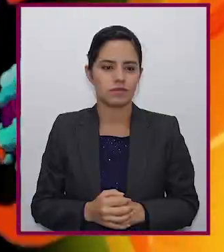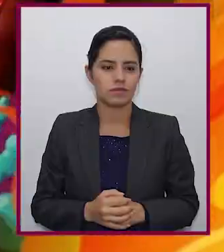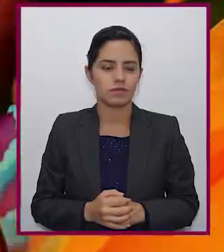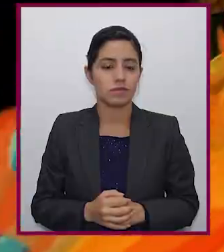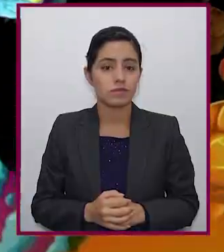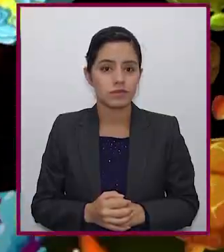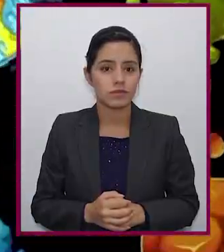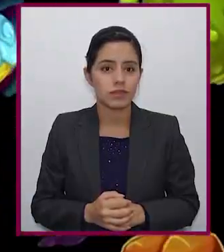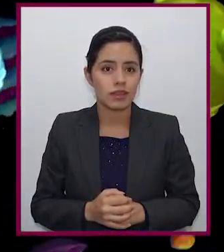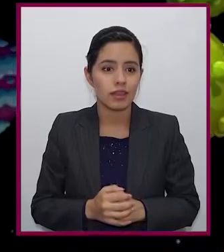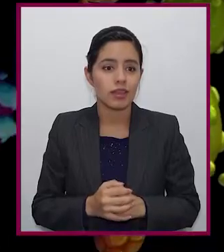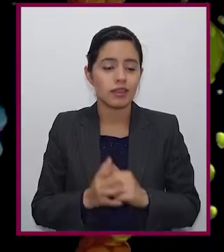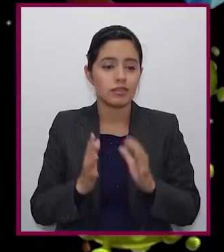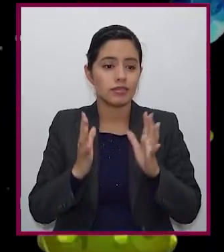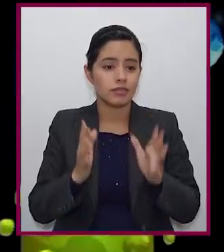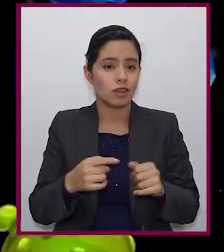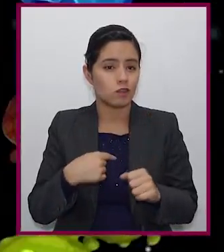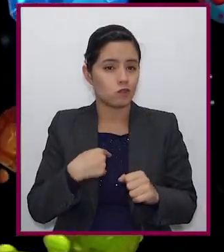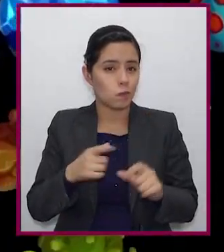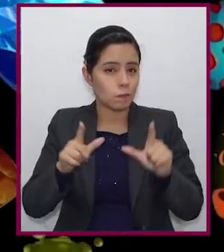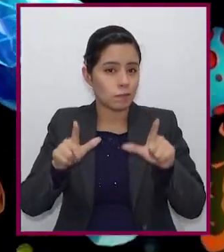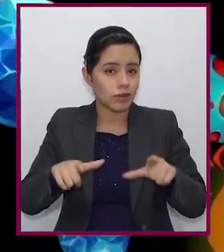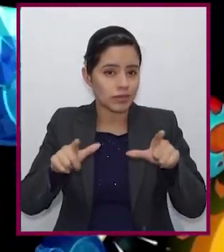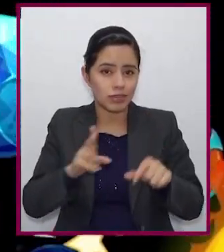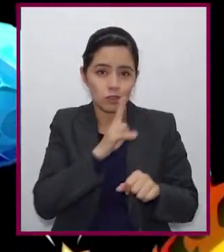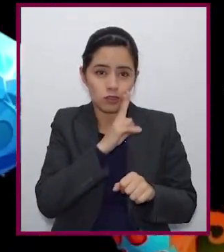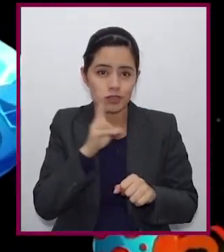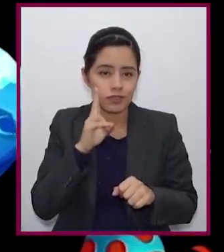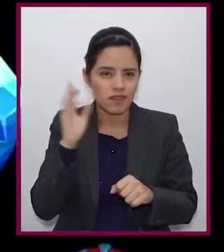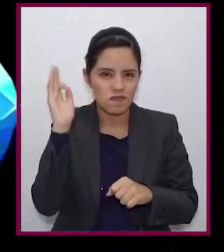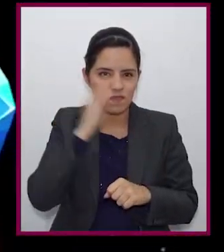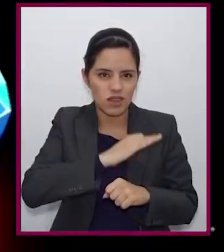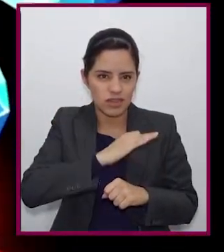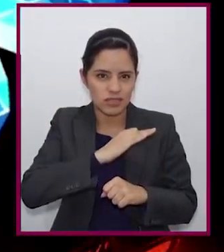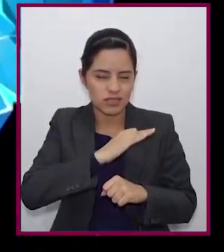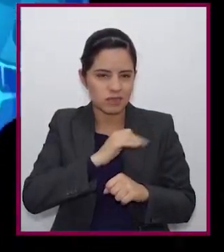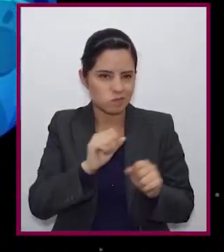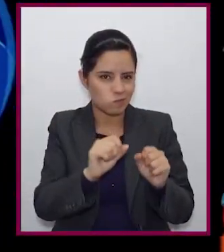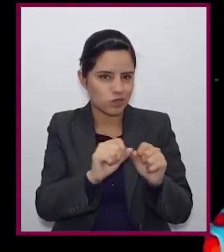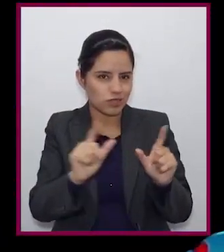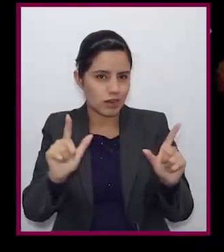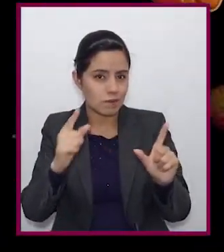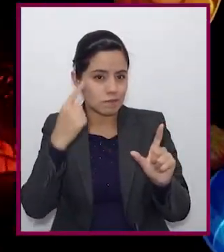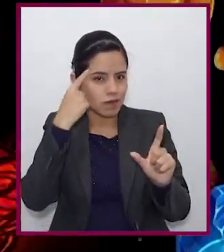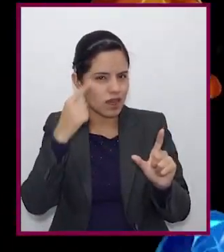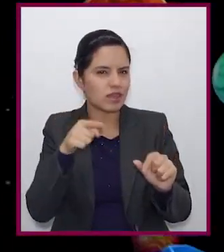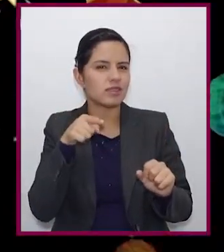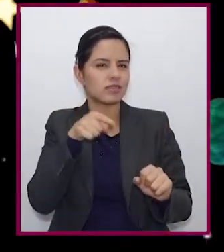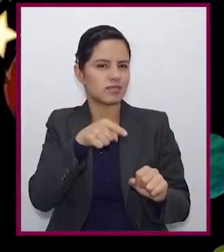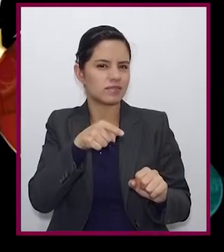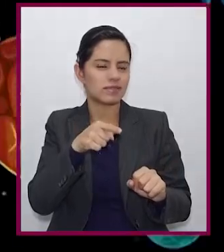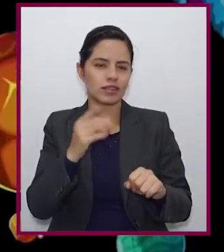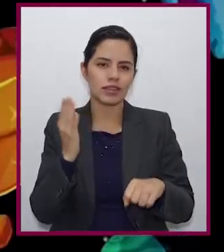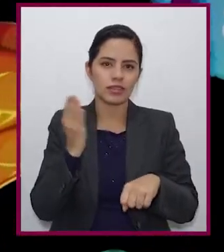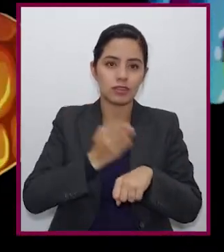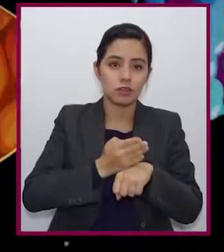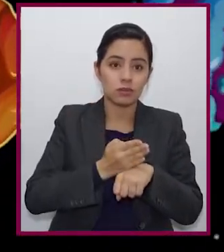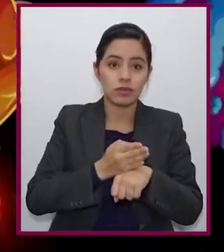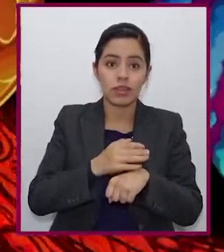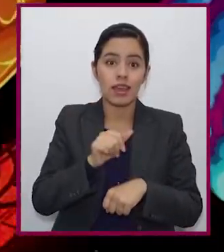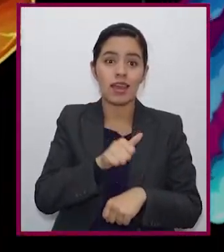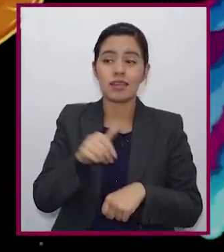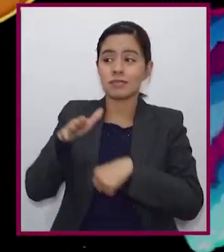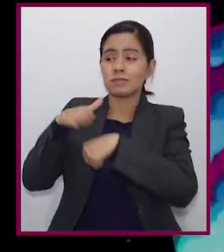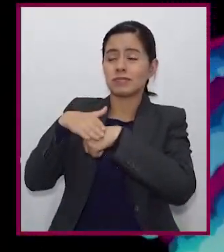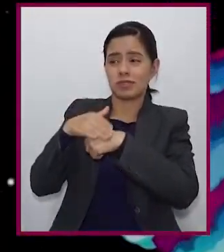¿Vieron cómo engañé a los beatboxers con mi página de noticias falsas? Para que se les quite. Hasta tuvieron